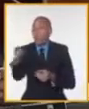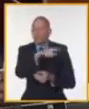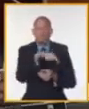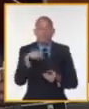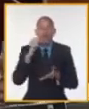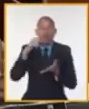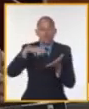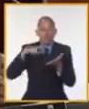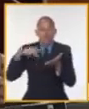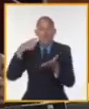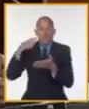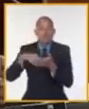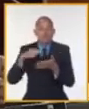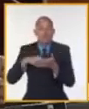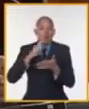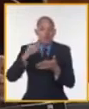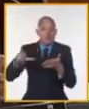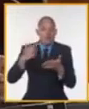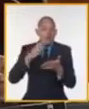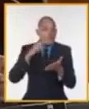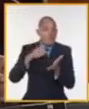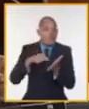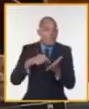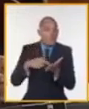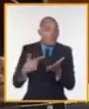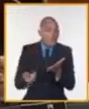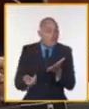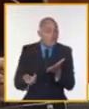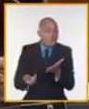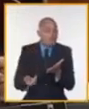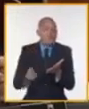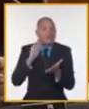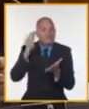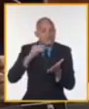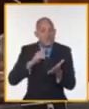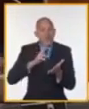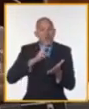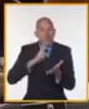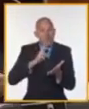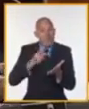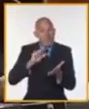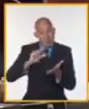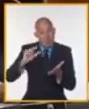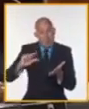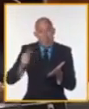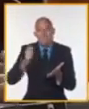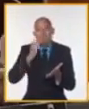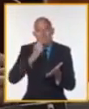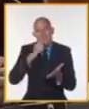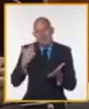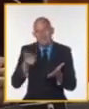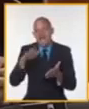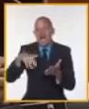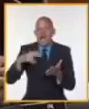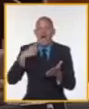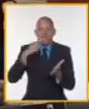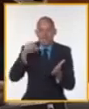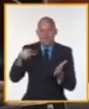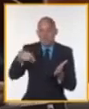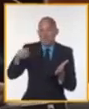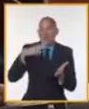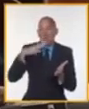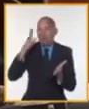al cumplimiento de todas las acciones que hay que realizar para poder llevar a cabo, dar solución a los problemas que tiene la sociedad